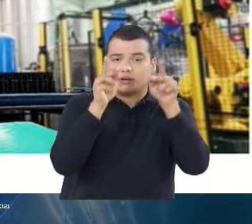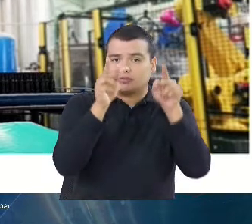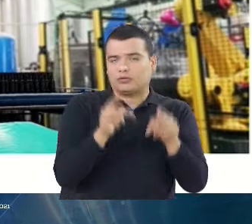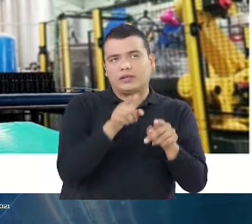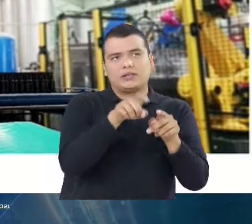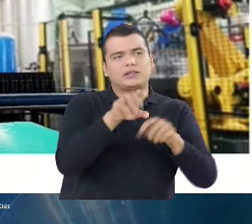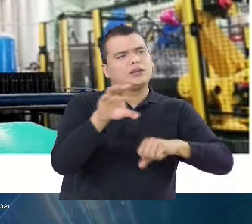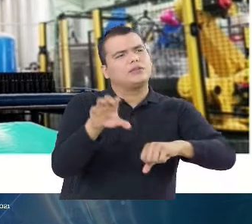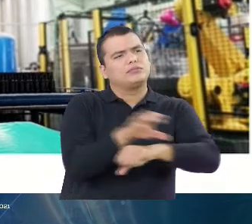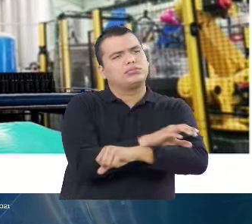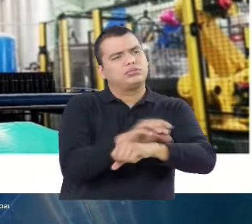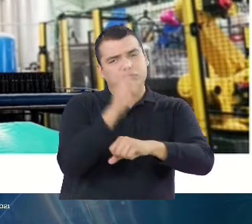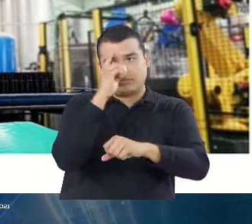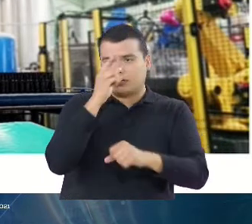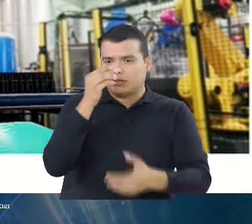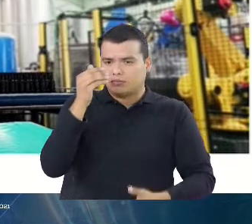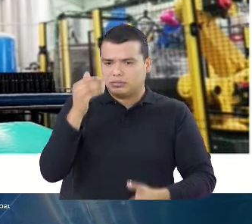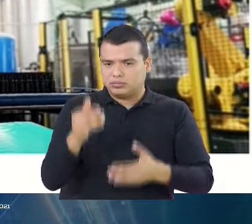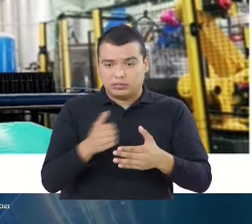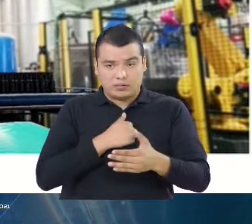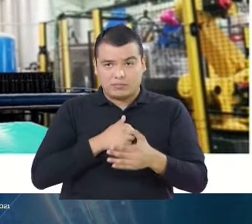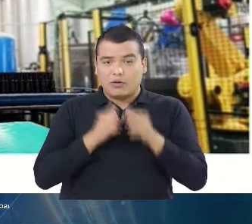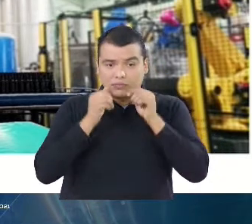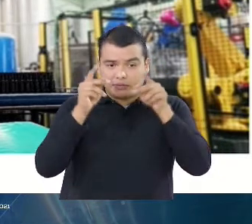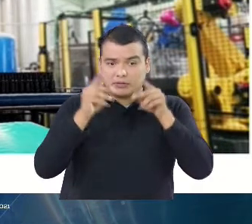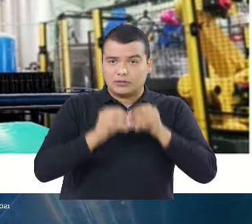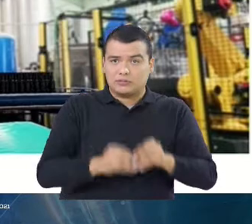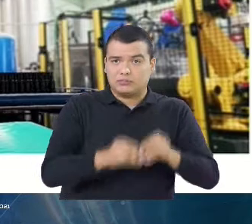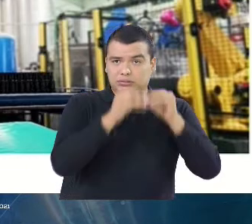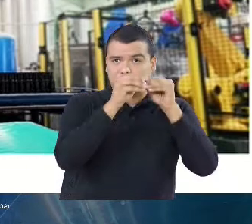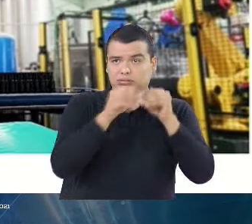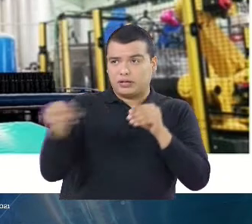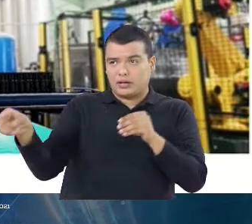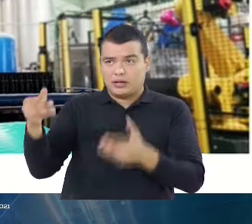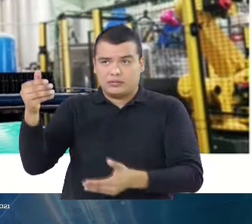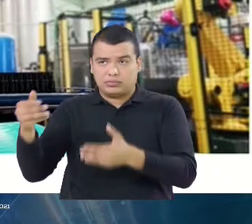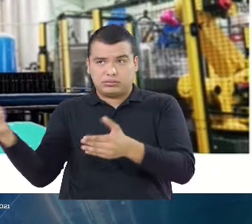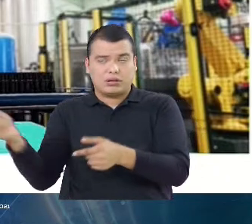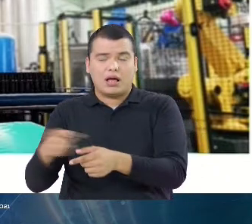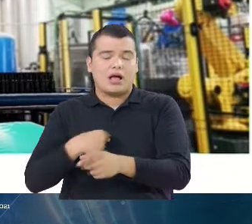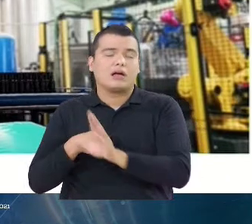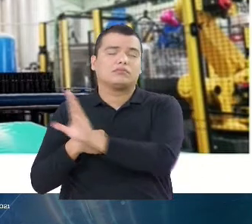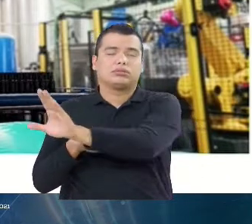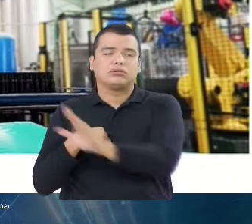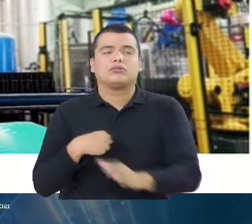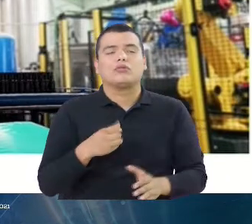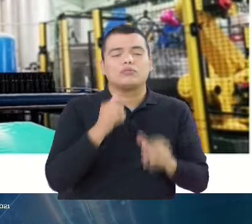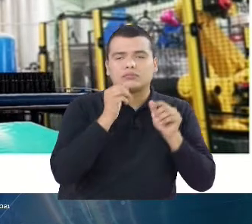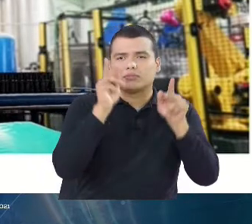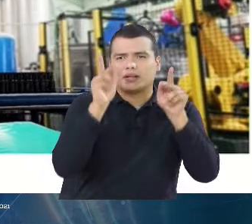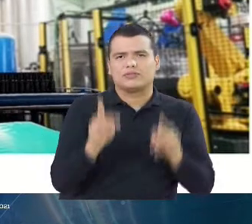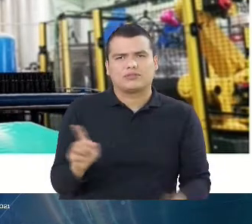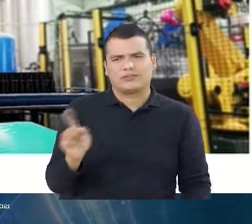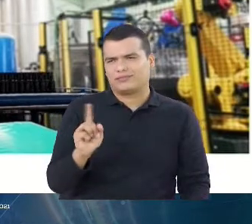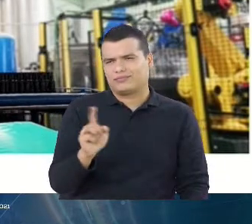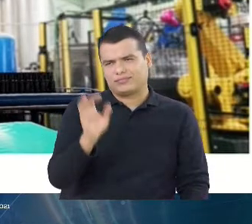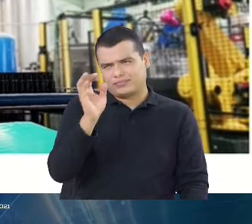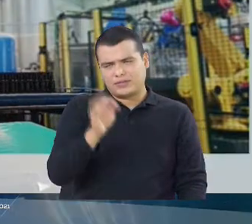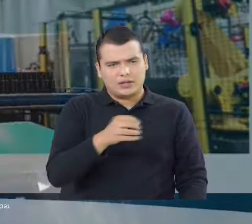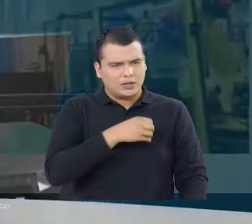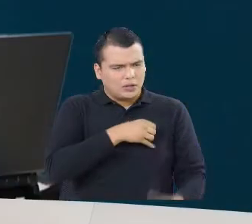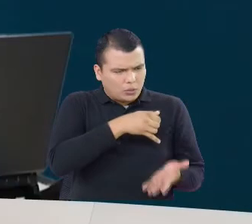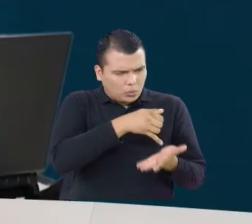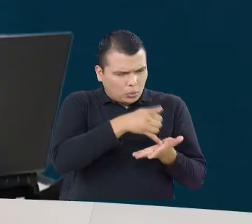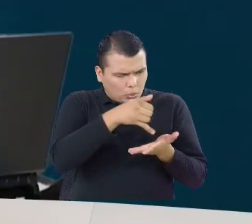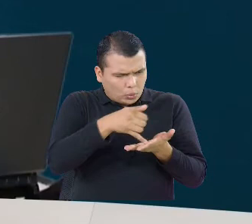sería prácticamente imposible, porque los microprocesadores son cosas muy pequeñas y por ejemplo, con un cautín no podría fabricar nada de